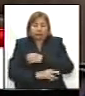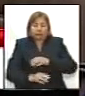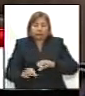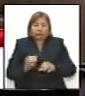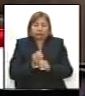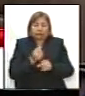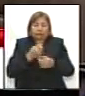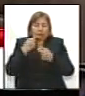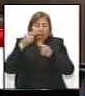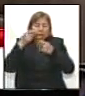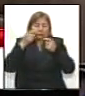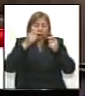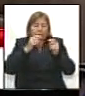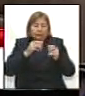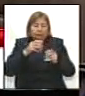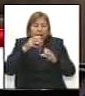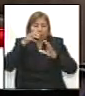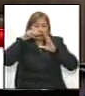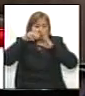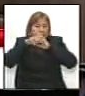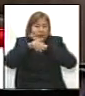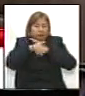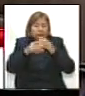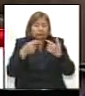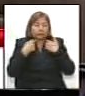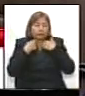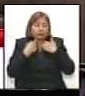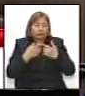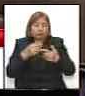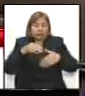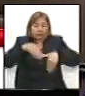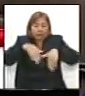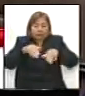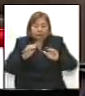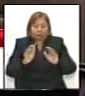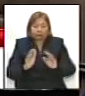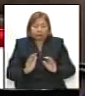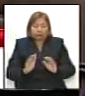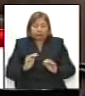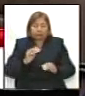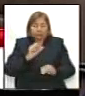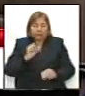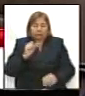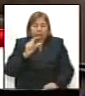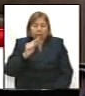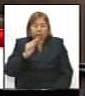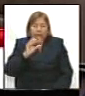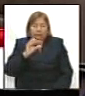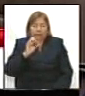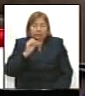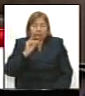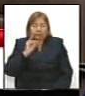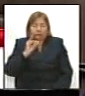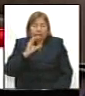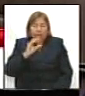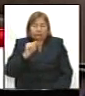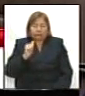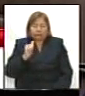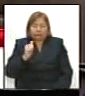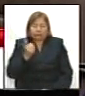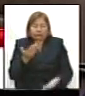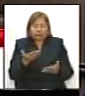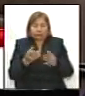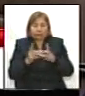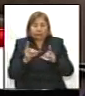circuito turístico El Cañón de los Perdidos y Cementerio Paleontológico del Distrito de Santiago de Ica, Departamento de Ica. Uno de